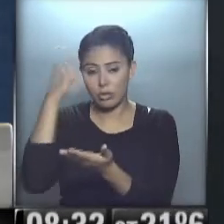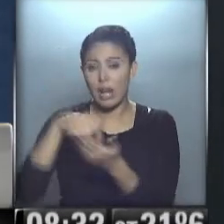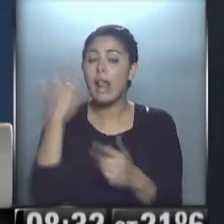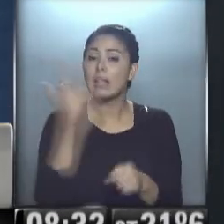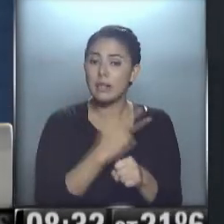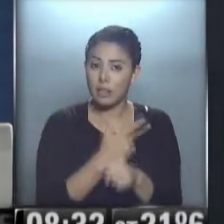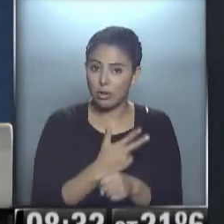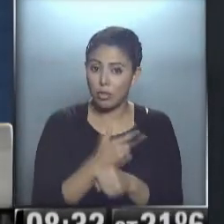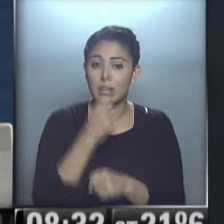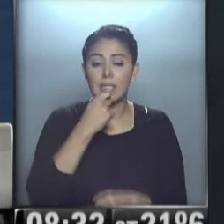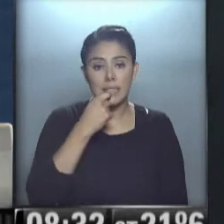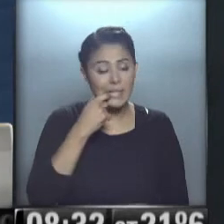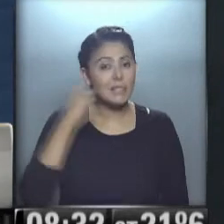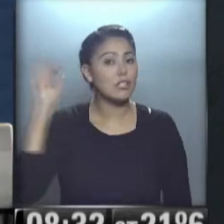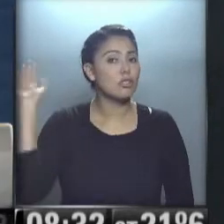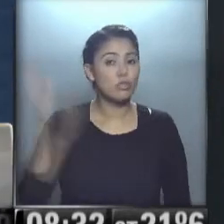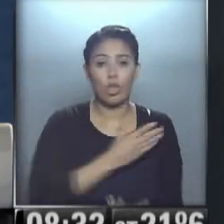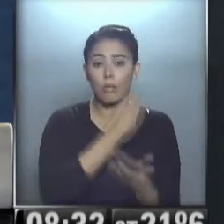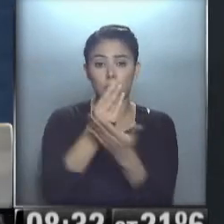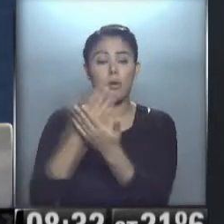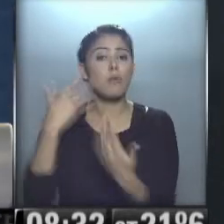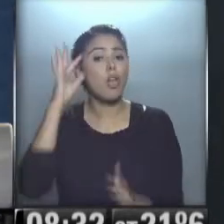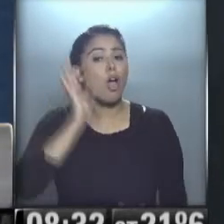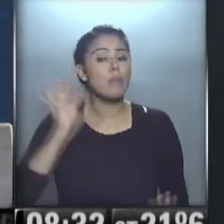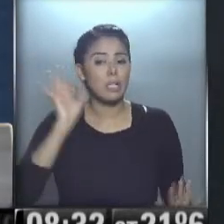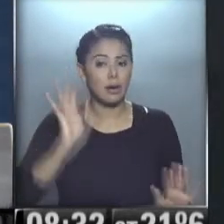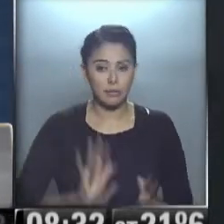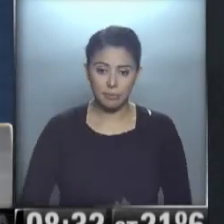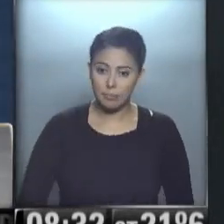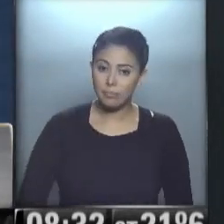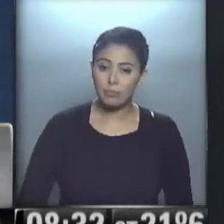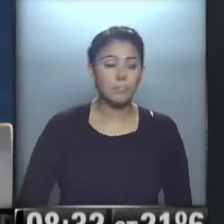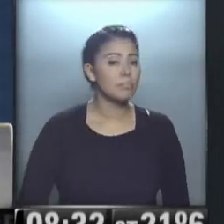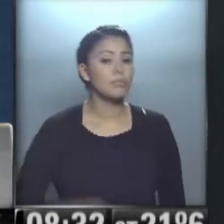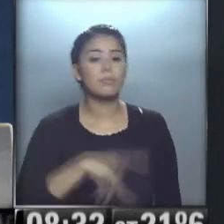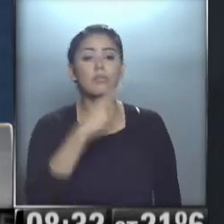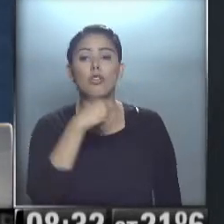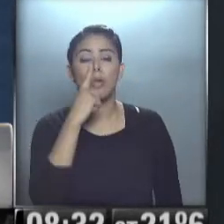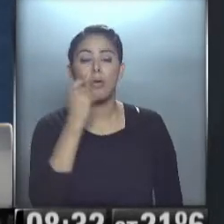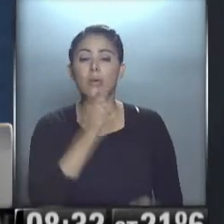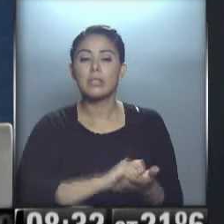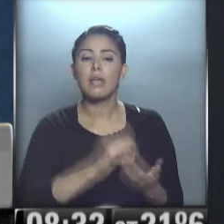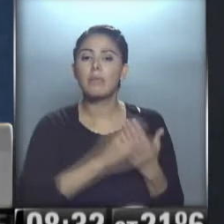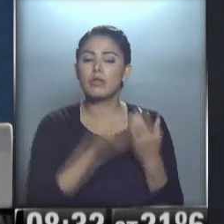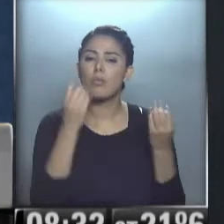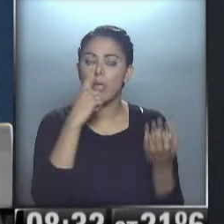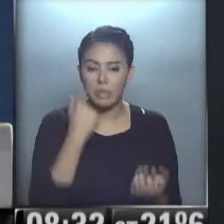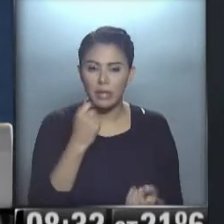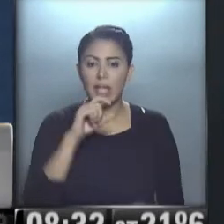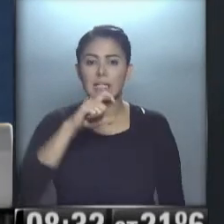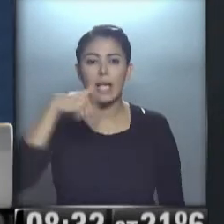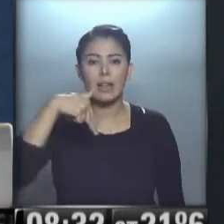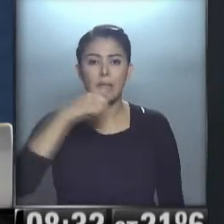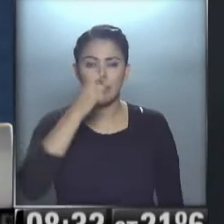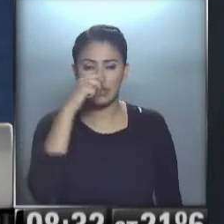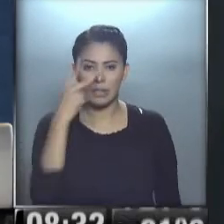lugar, cuando tenga todos los pliegos, podré opinar sobre ellos. Ministro, muy buenos días. Rodrigo Frasinelli, SN23. Consultarle,